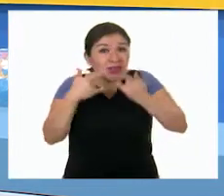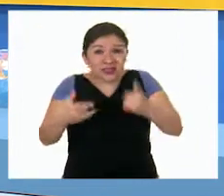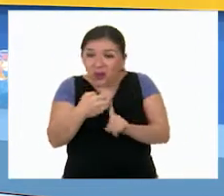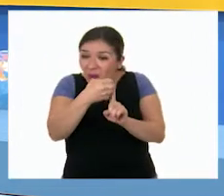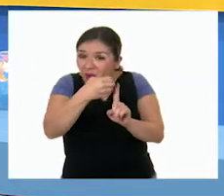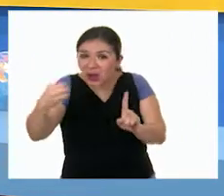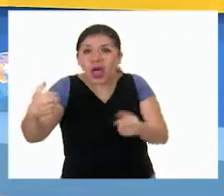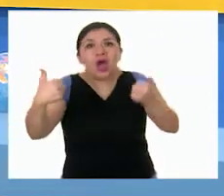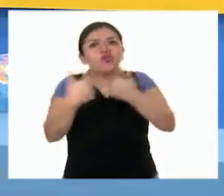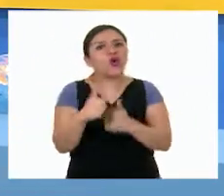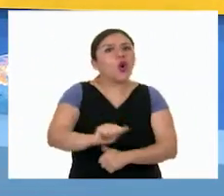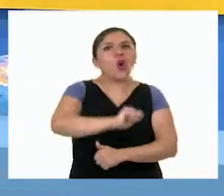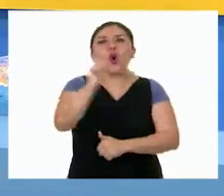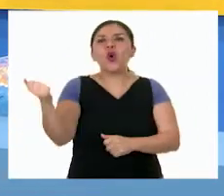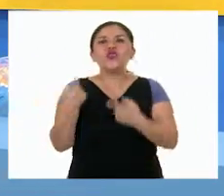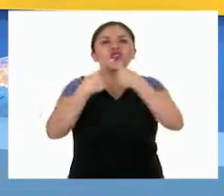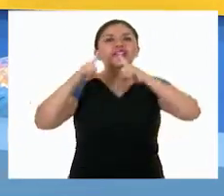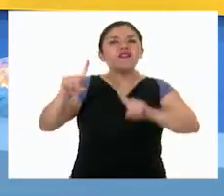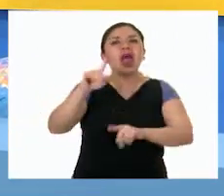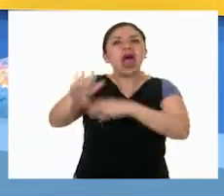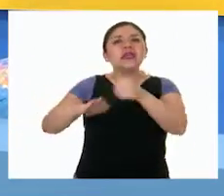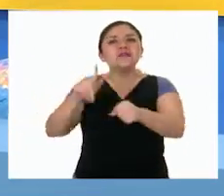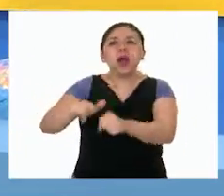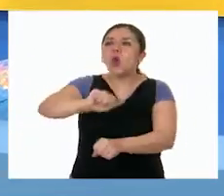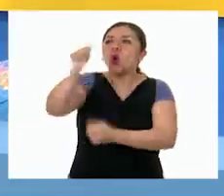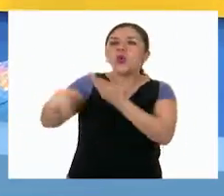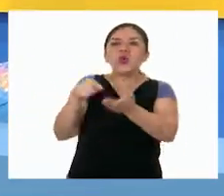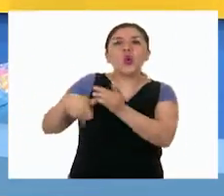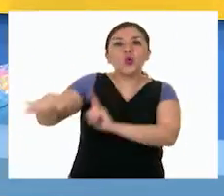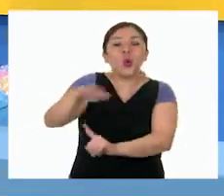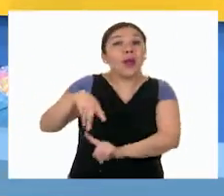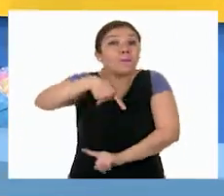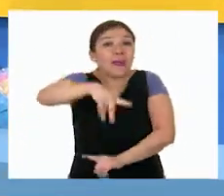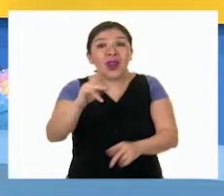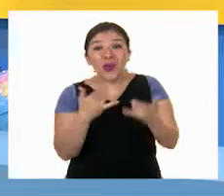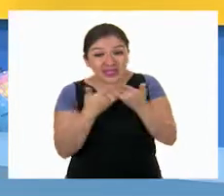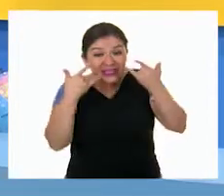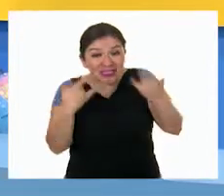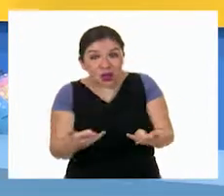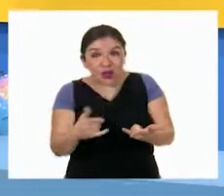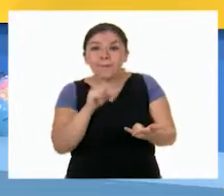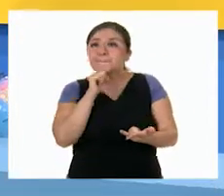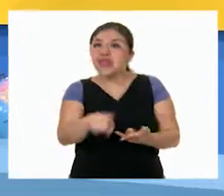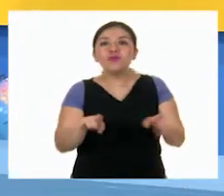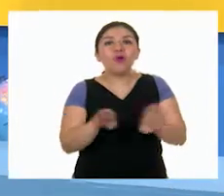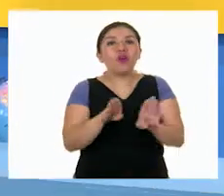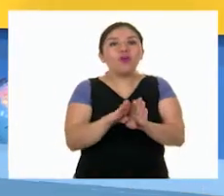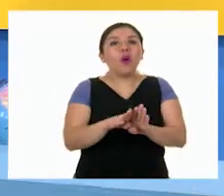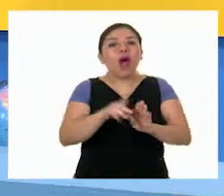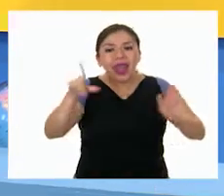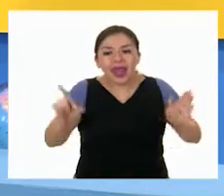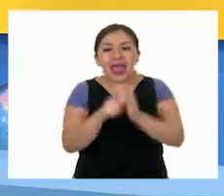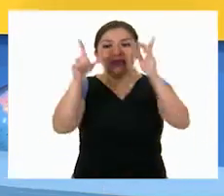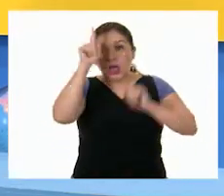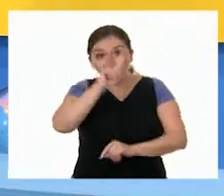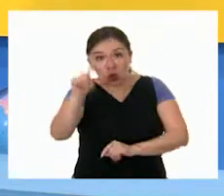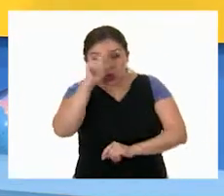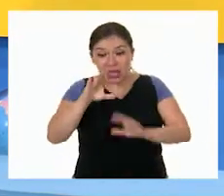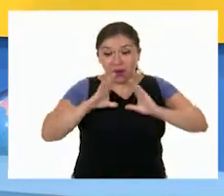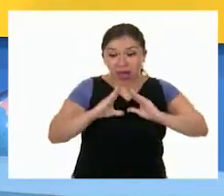tener otros animalitos en otra región. Pero la historia, lo mismo que la enseñanza o